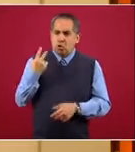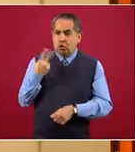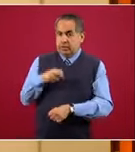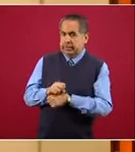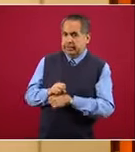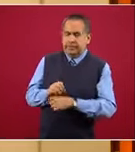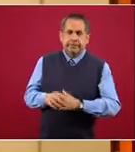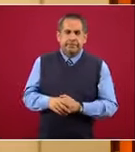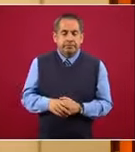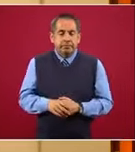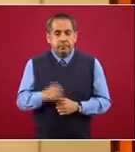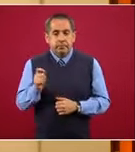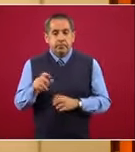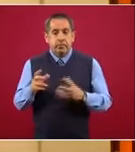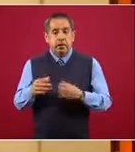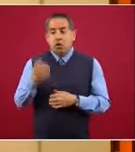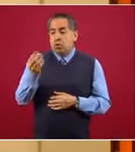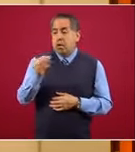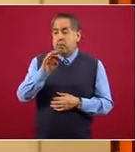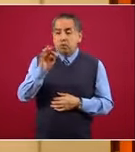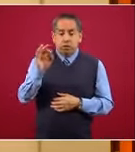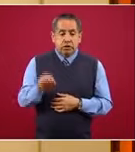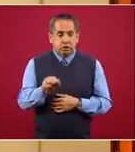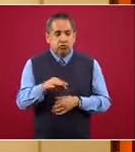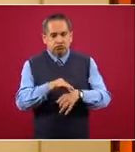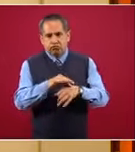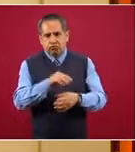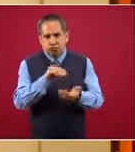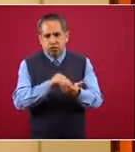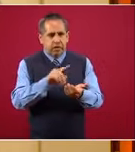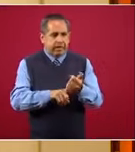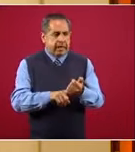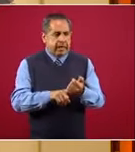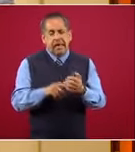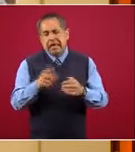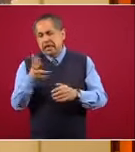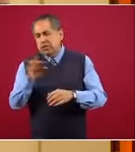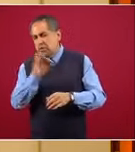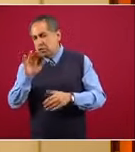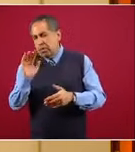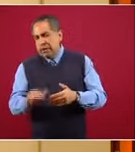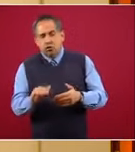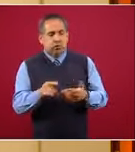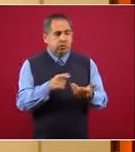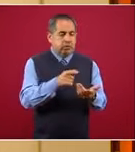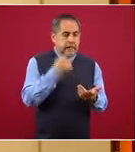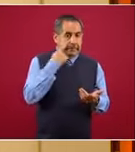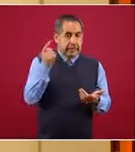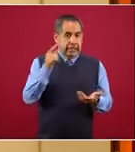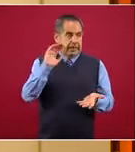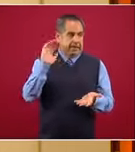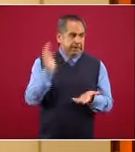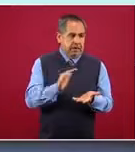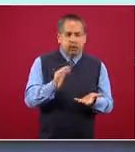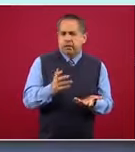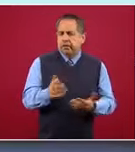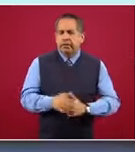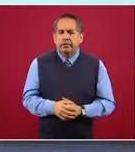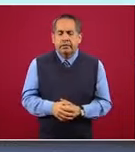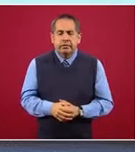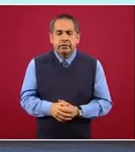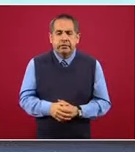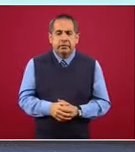semanas. 9% la cantidad de casos activos, aquí vemos que es menos del 10% precisamente por esta caída importante que hay en la última semana.